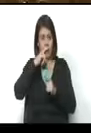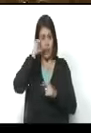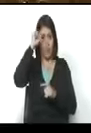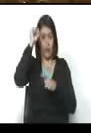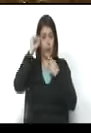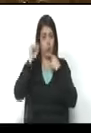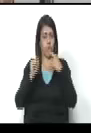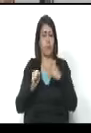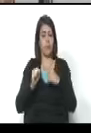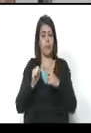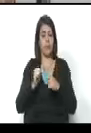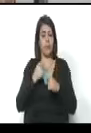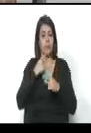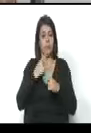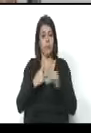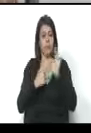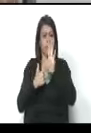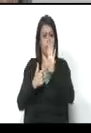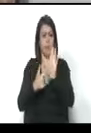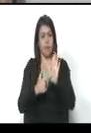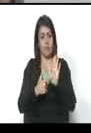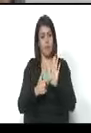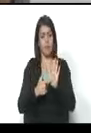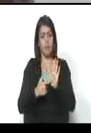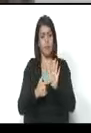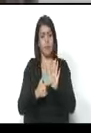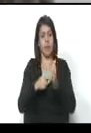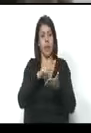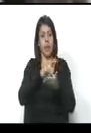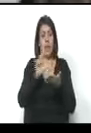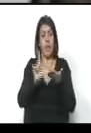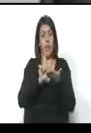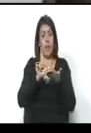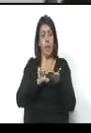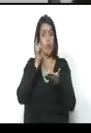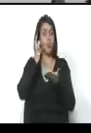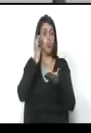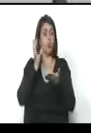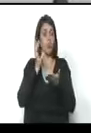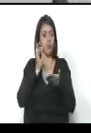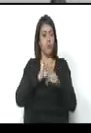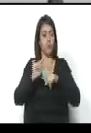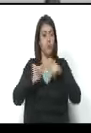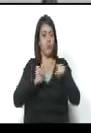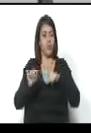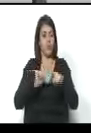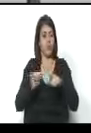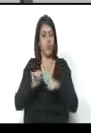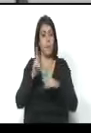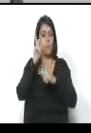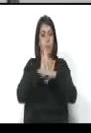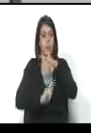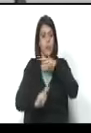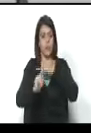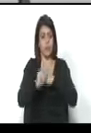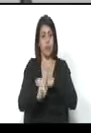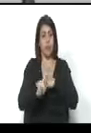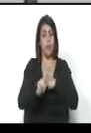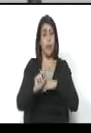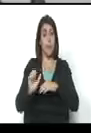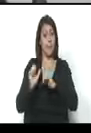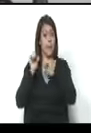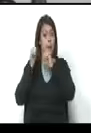Maduro, que prologa esta edición. El libro azul es un libro de mandatos y de profecías, la